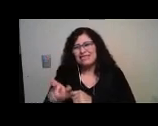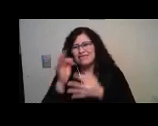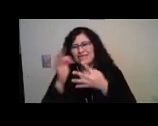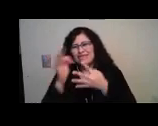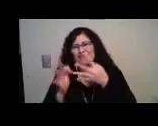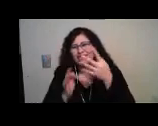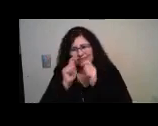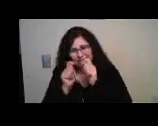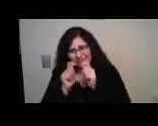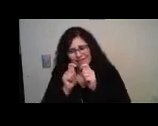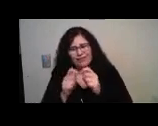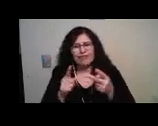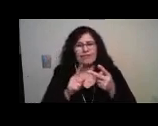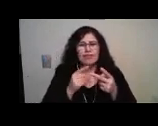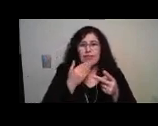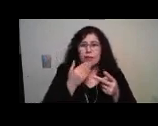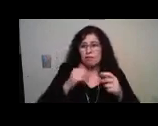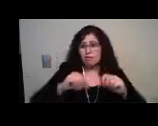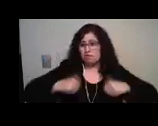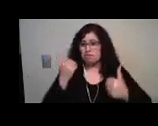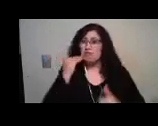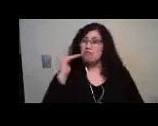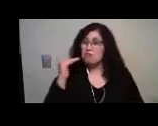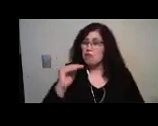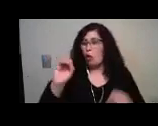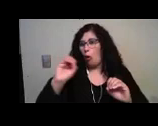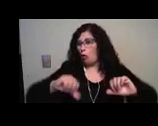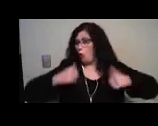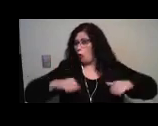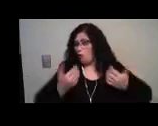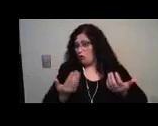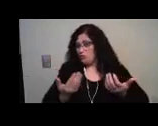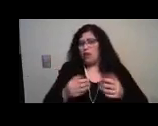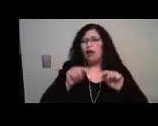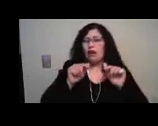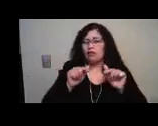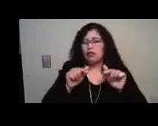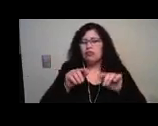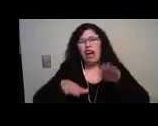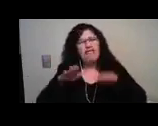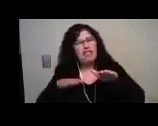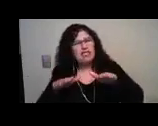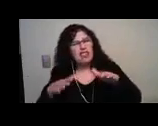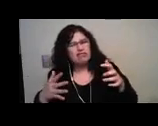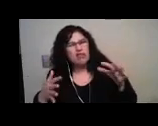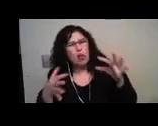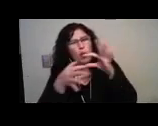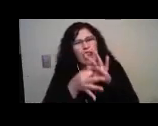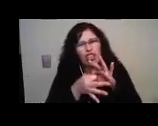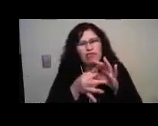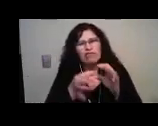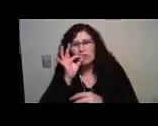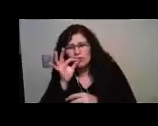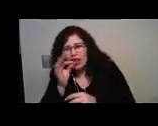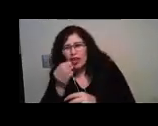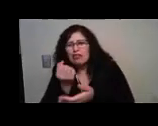tanto que en la población adolescente o joven, está muy asociado muchas veces al consumo de drogas, especialmente los